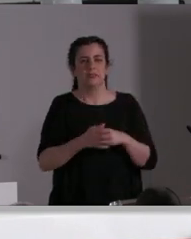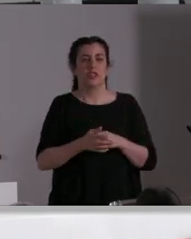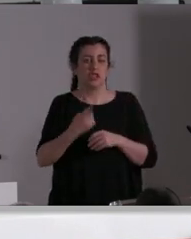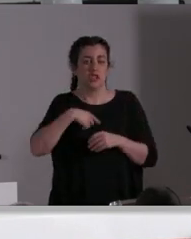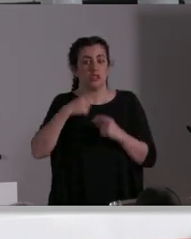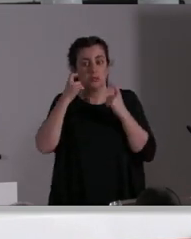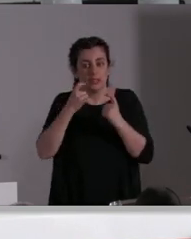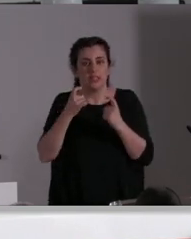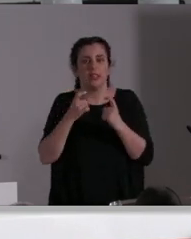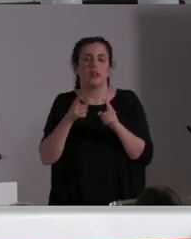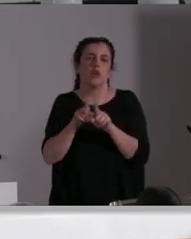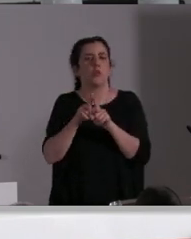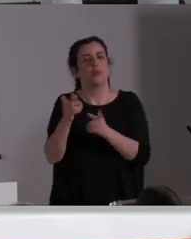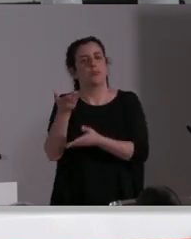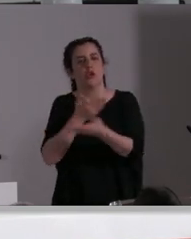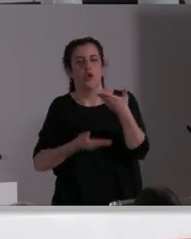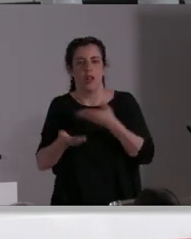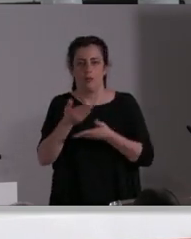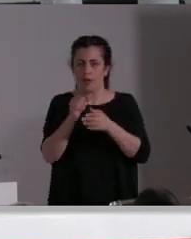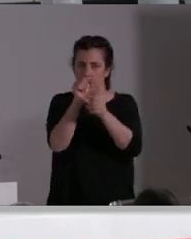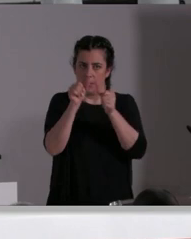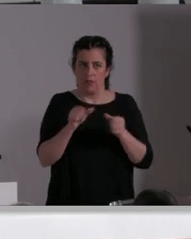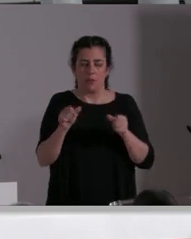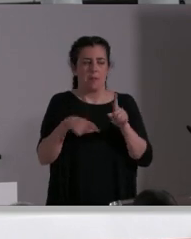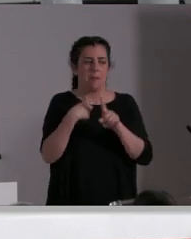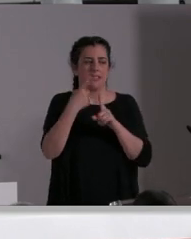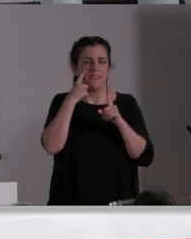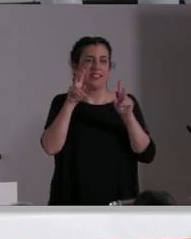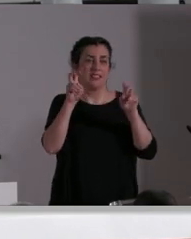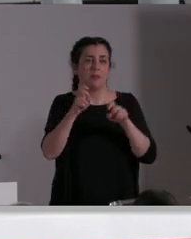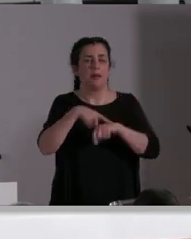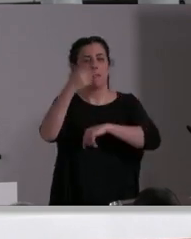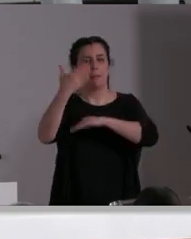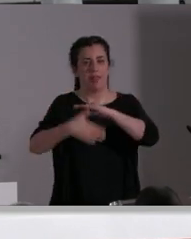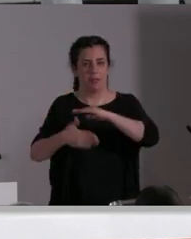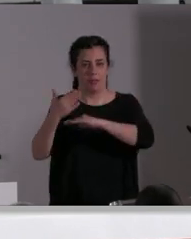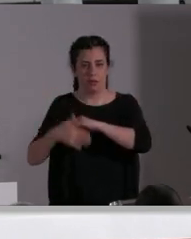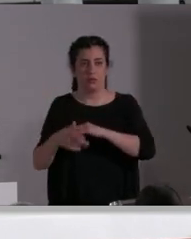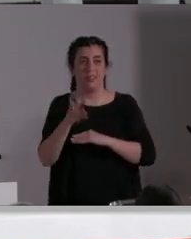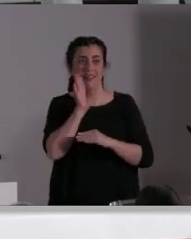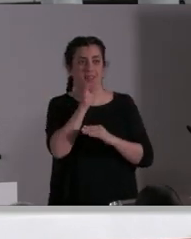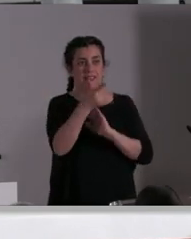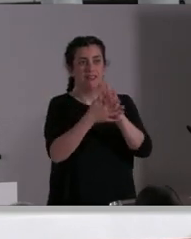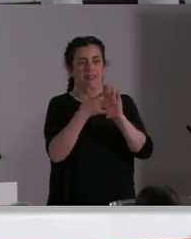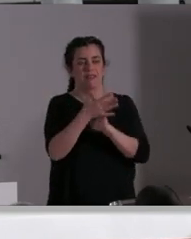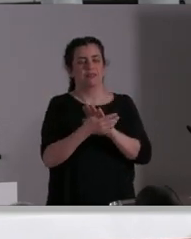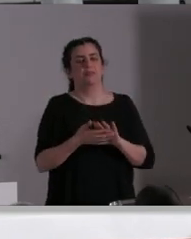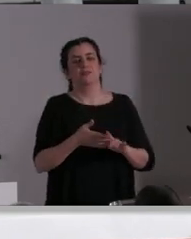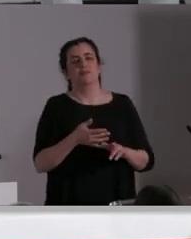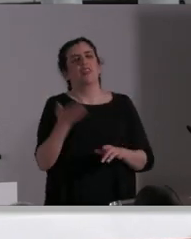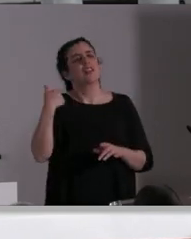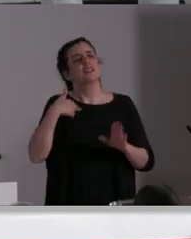el que podamos trabajar de manera conjunta y ver el tema de los vencimientos que nos decías. Os había